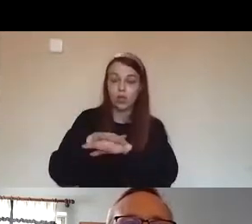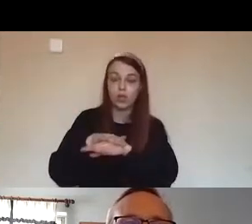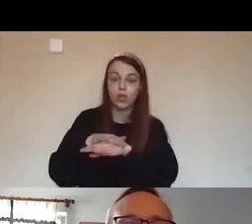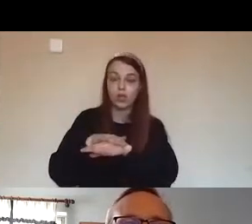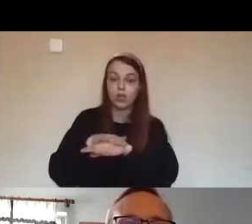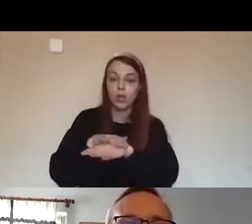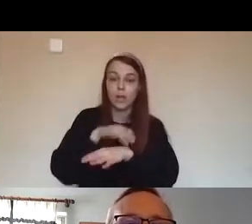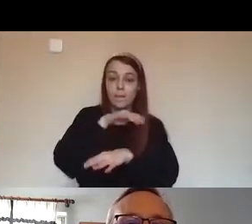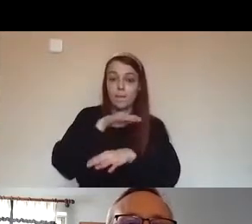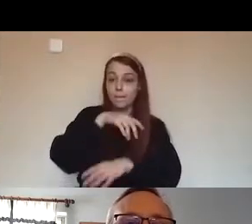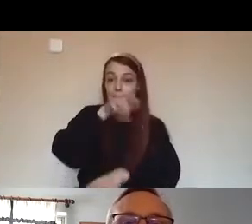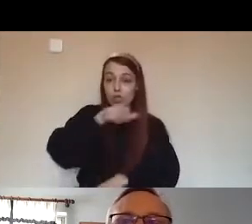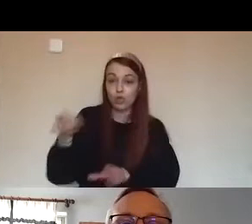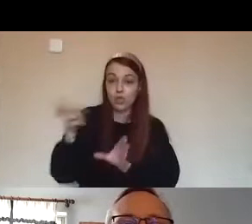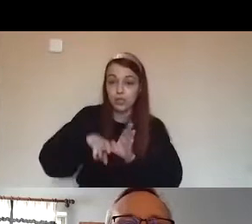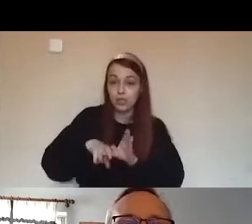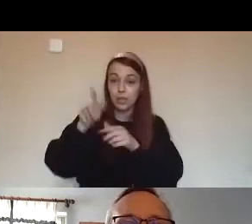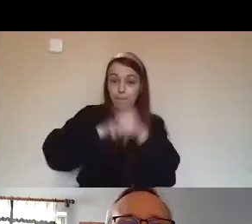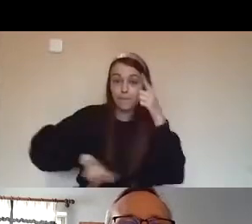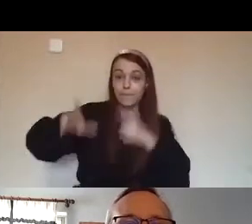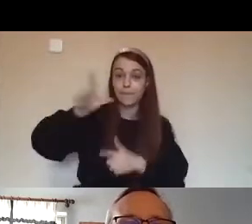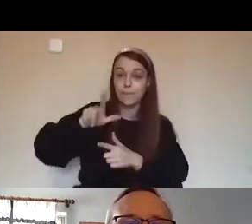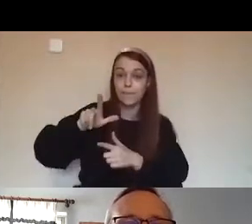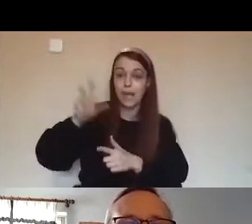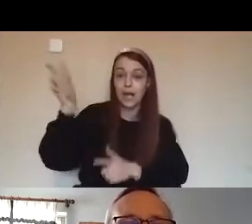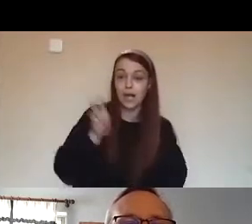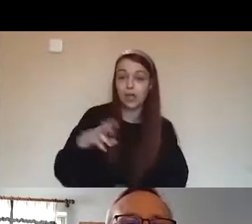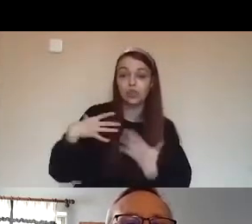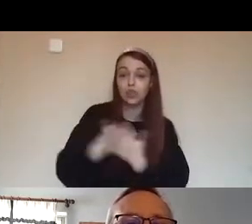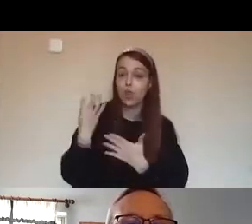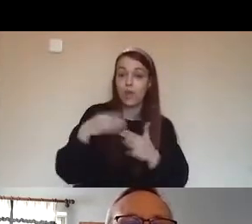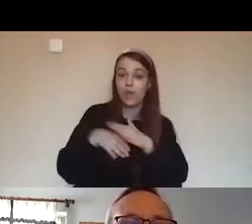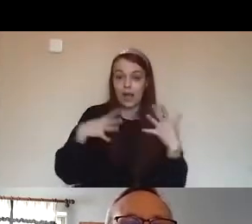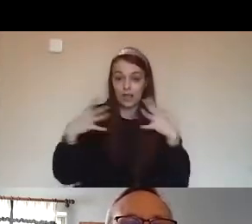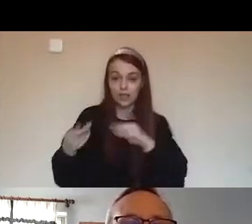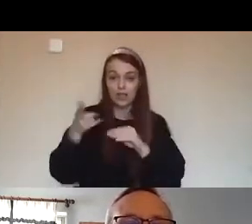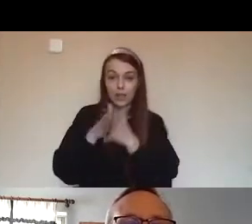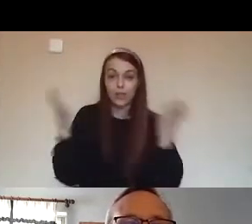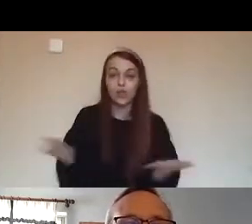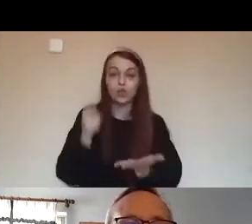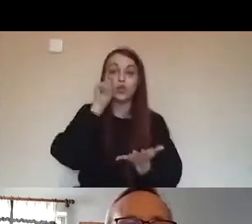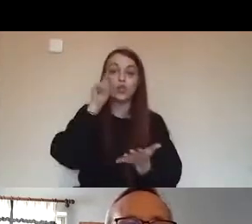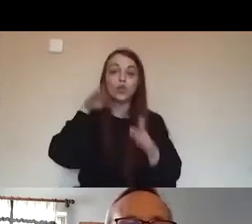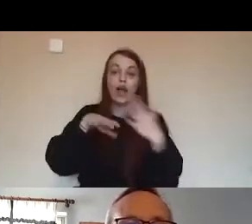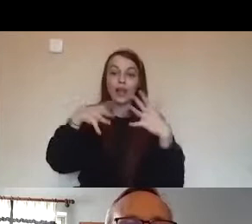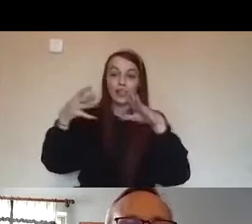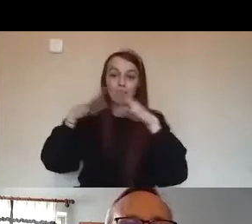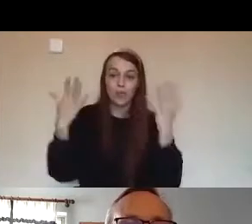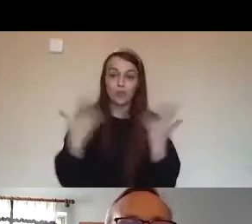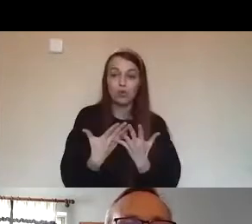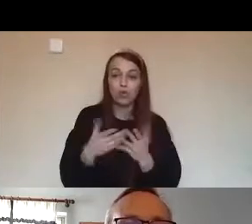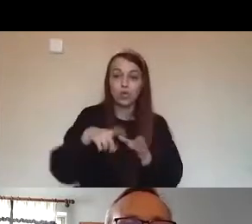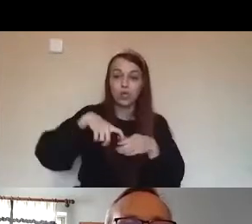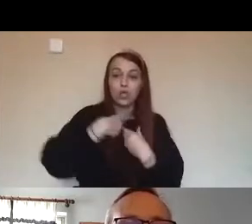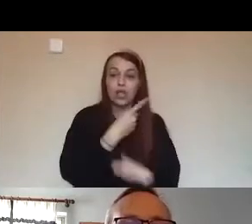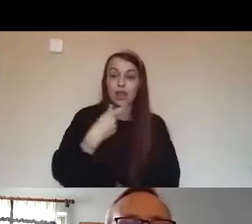los viajeros y promocionasen el turismo accesible en todo el mundo. Trabajamos con unos 100 miembros y